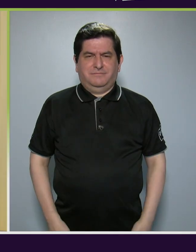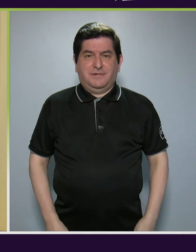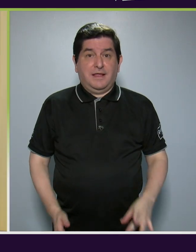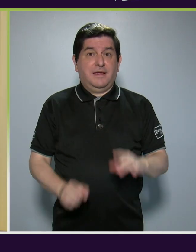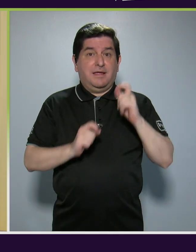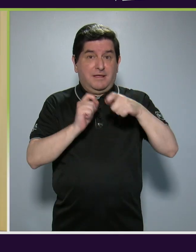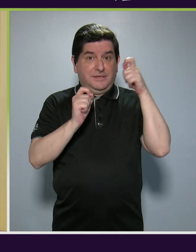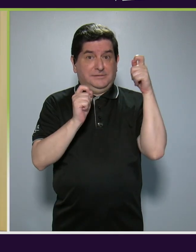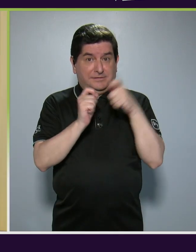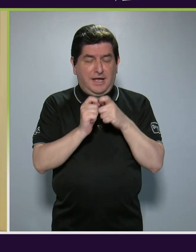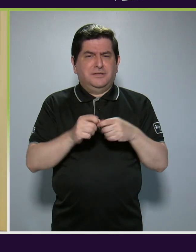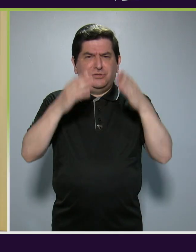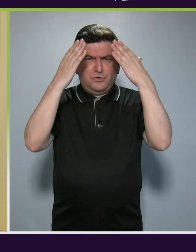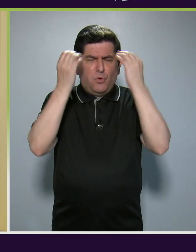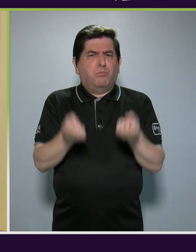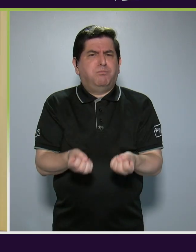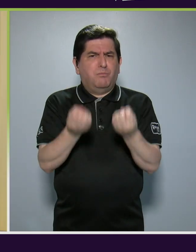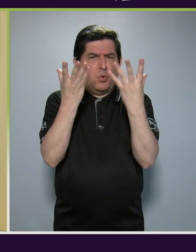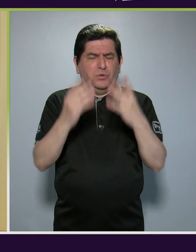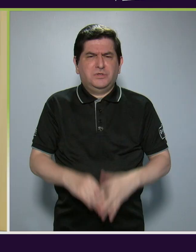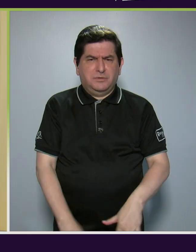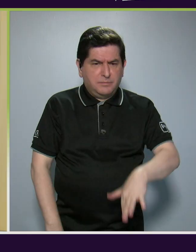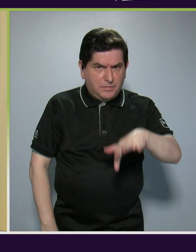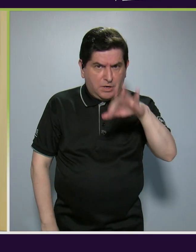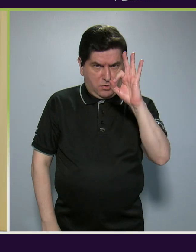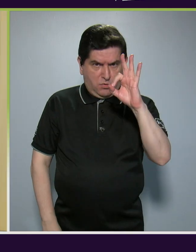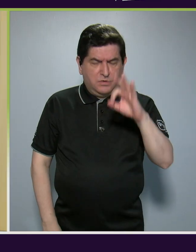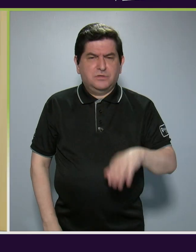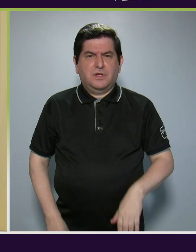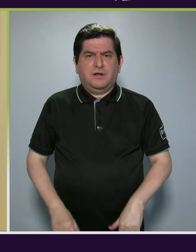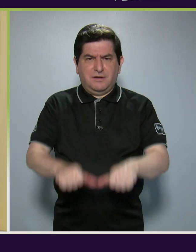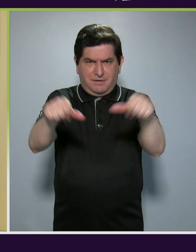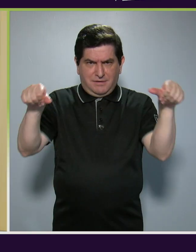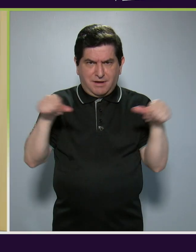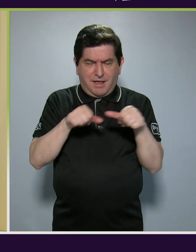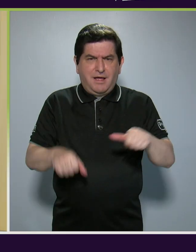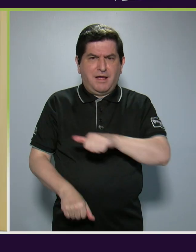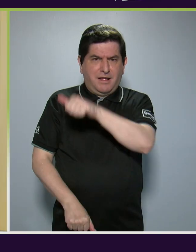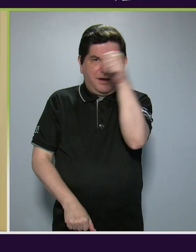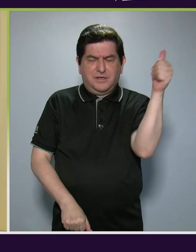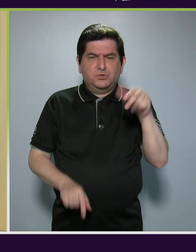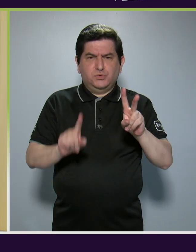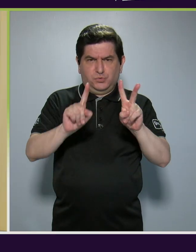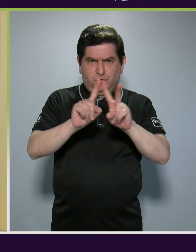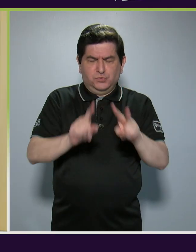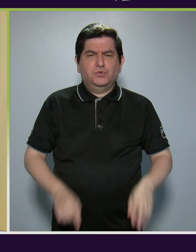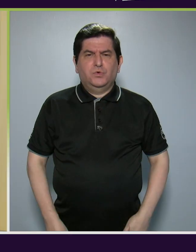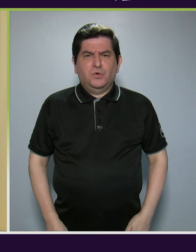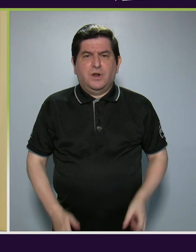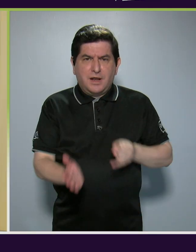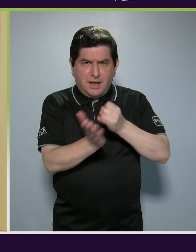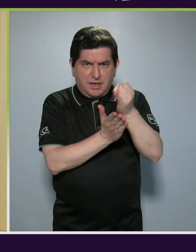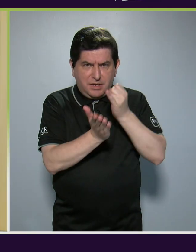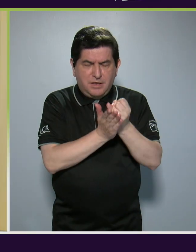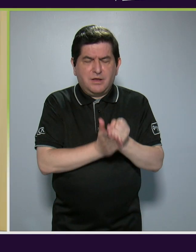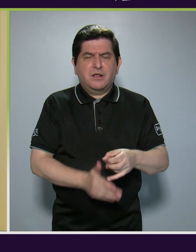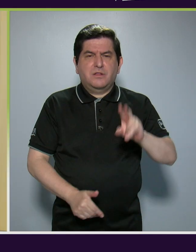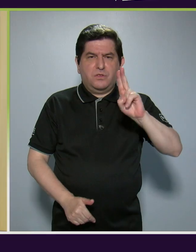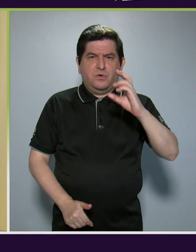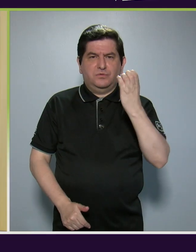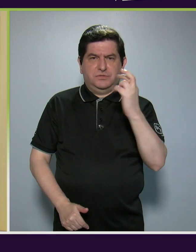específico porque había mucha información, digamos, el descubrimiento de las zonas azules en la península de Nicoya se debe para una investigación de la Universidad de Costa